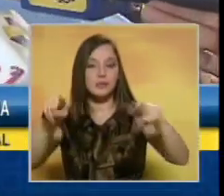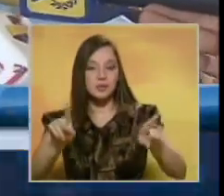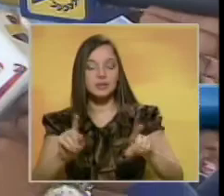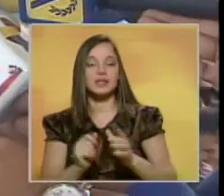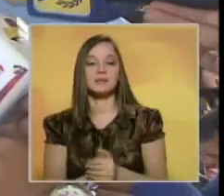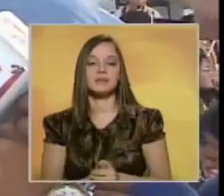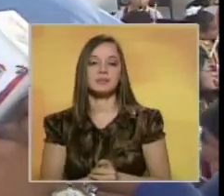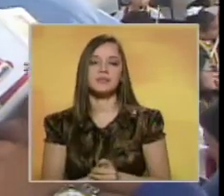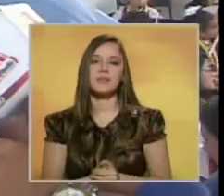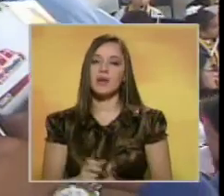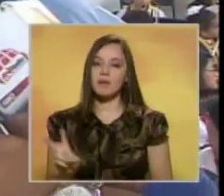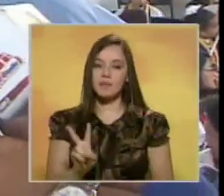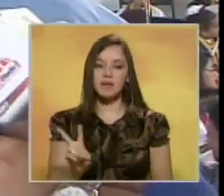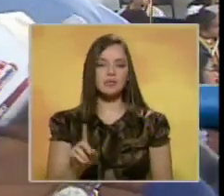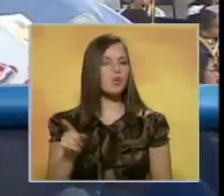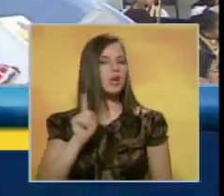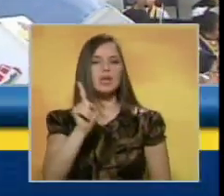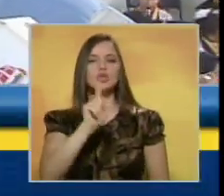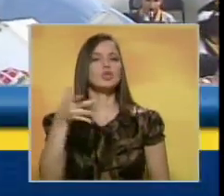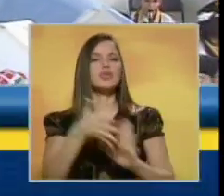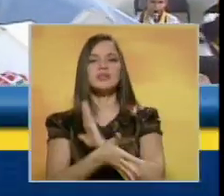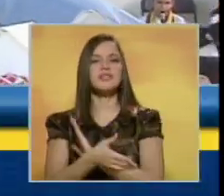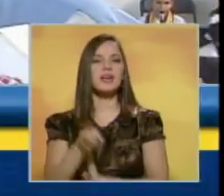amenaza para nadie.